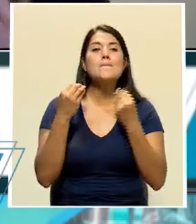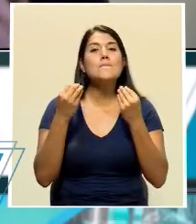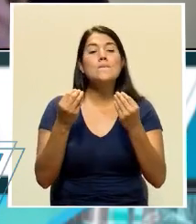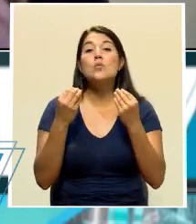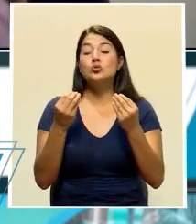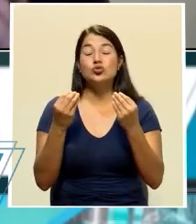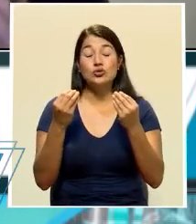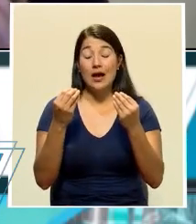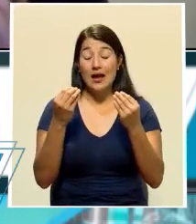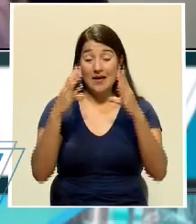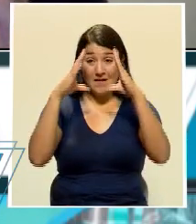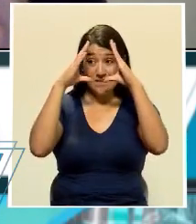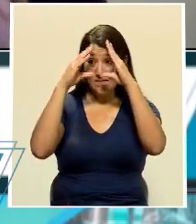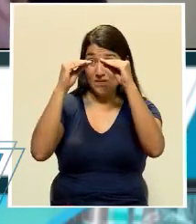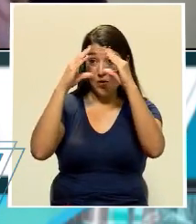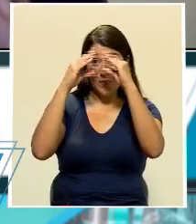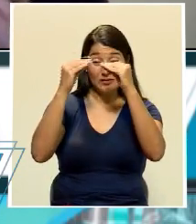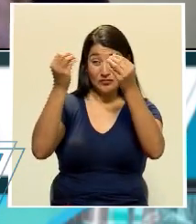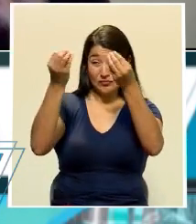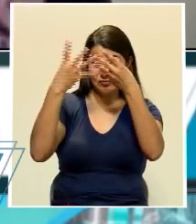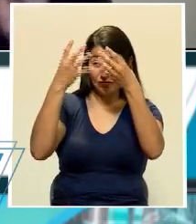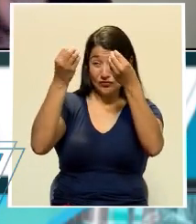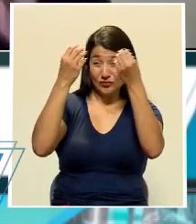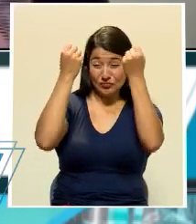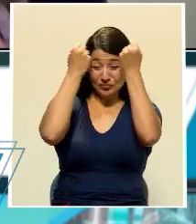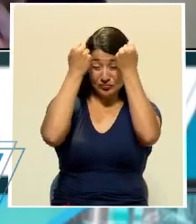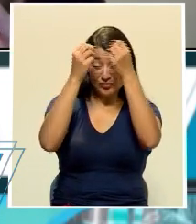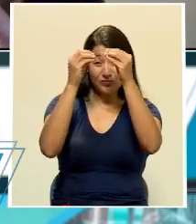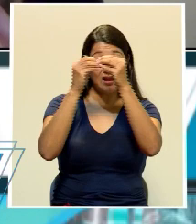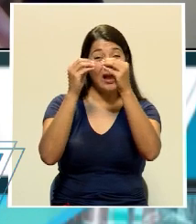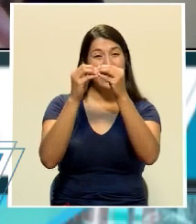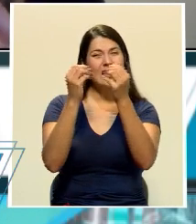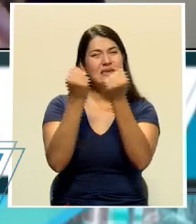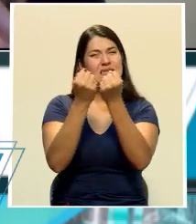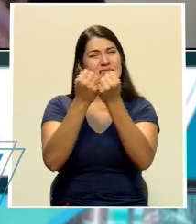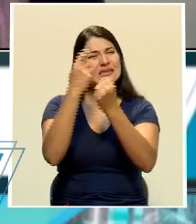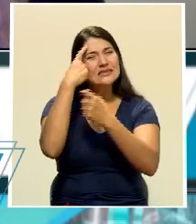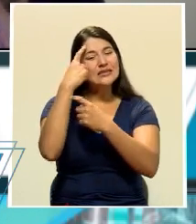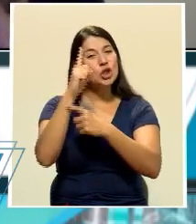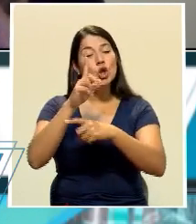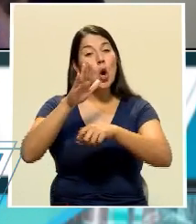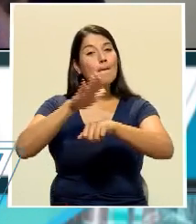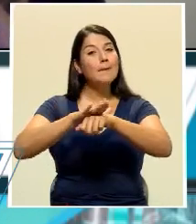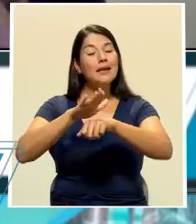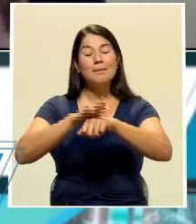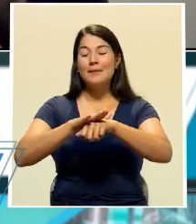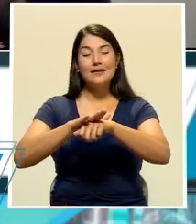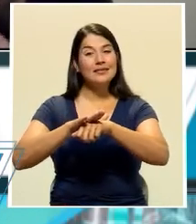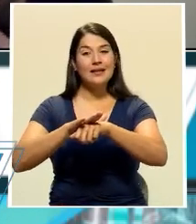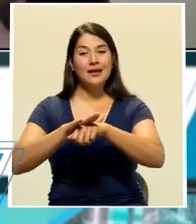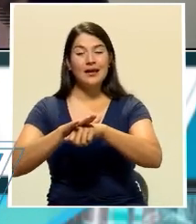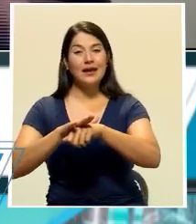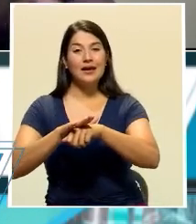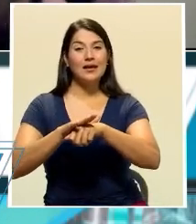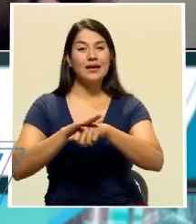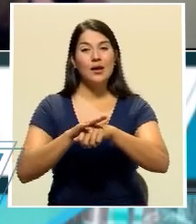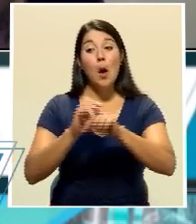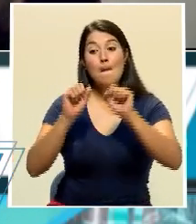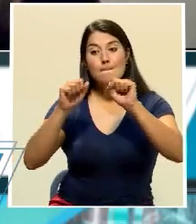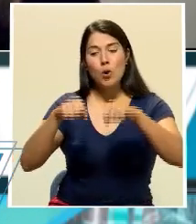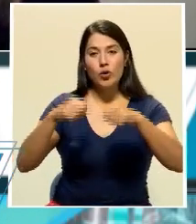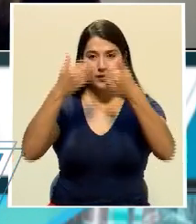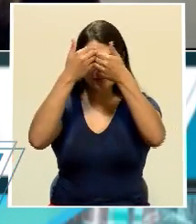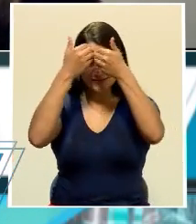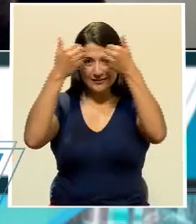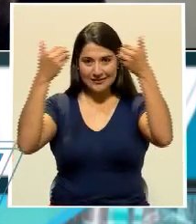tanto asedio que lo abruma y que no le permite necesariamente deslindar o separar